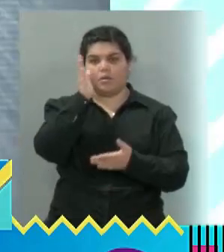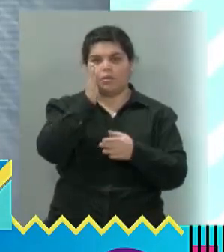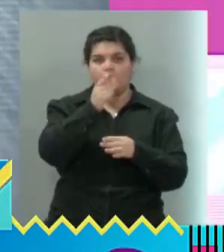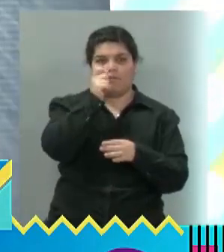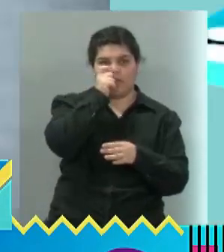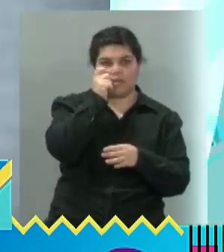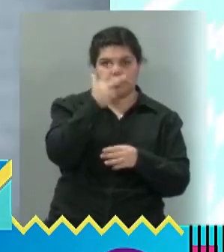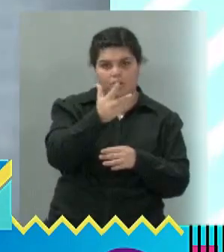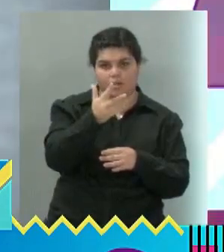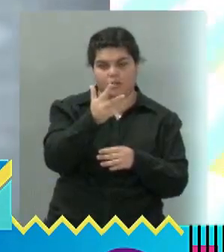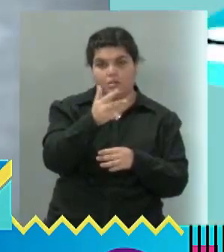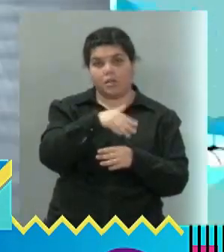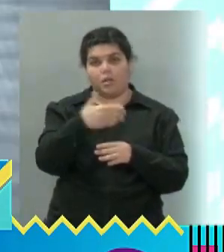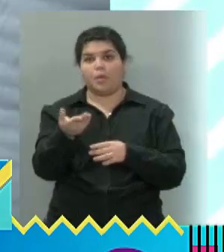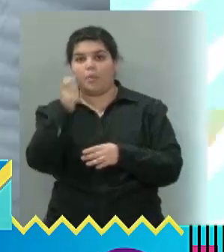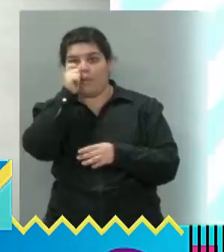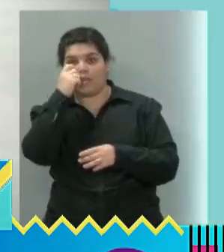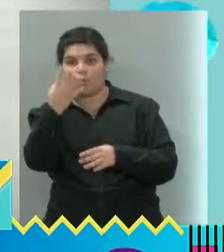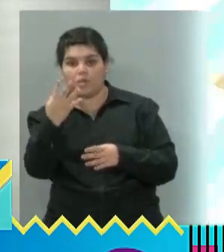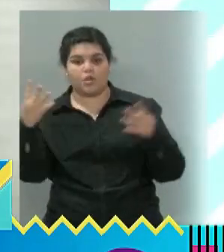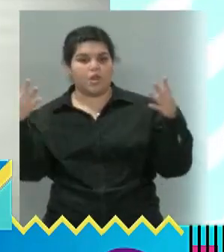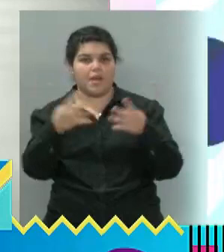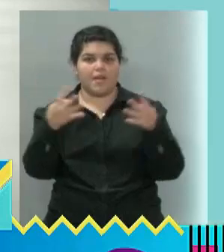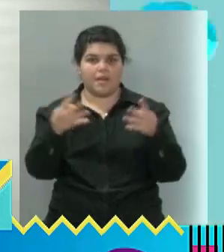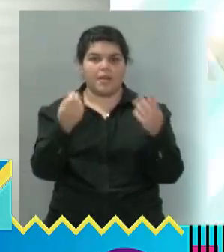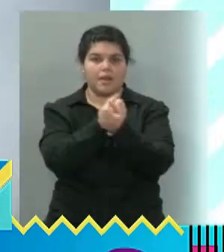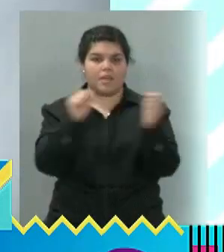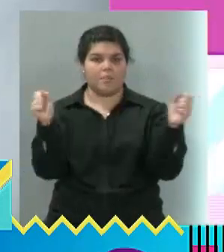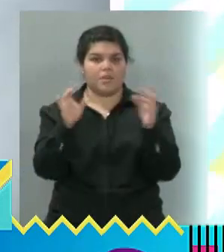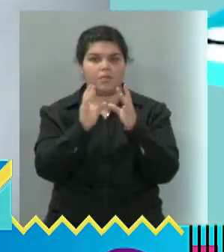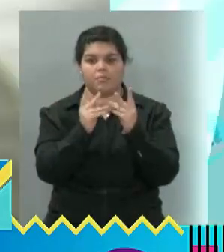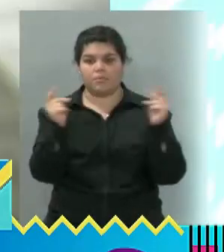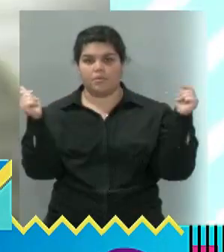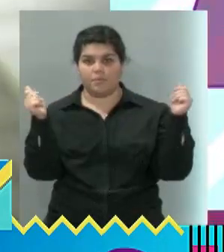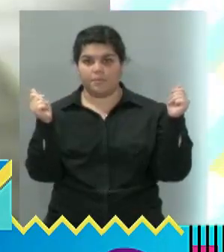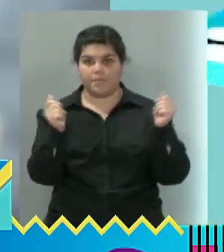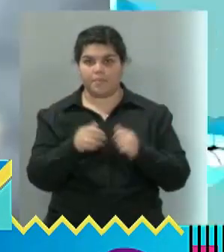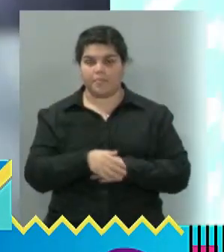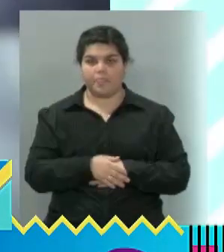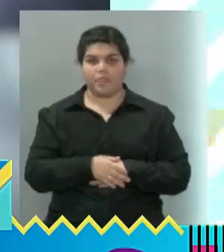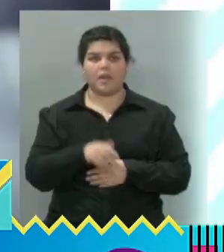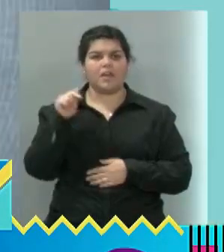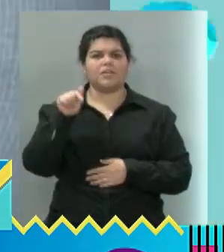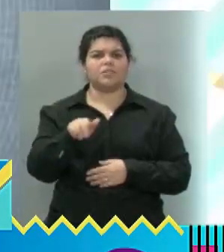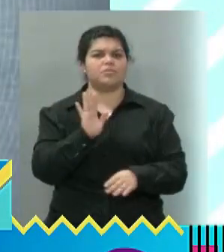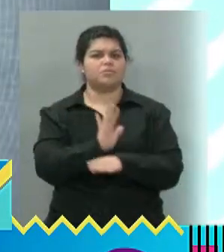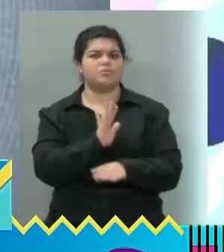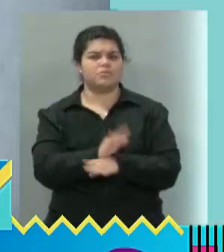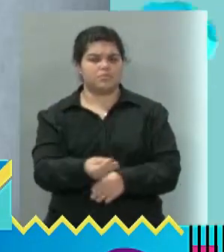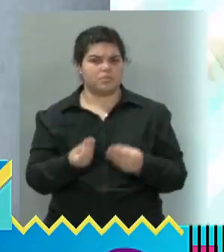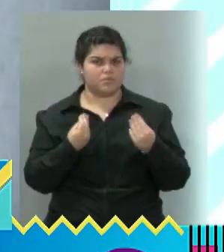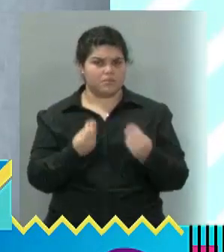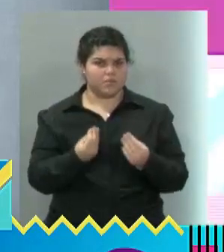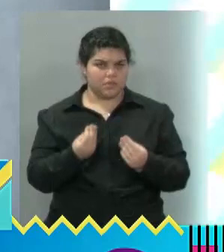24 se termina la guerra de independencia, lo cual no quiere decir que esa